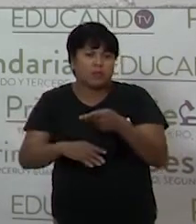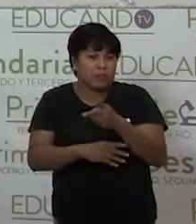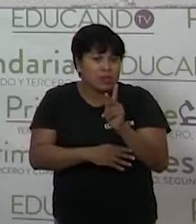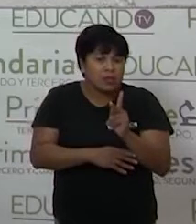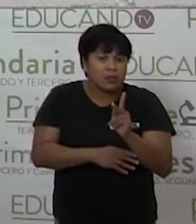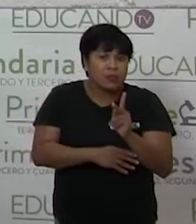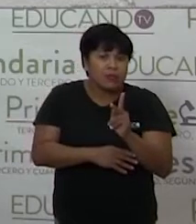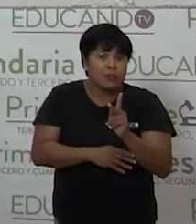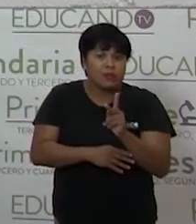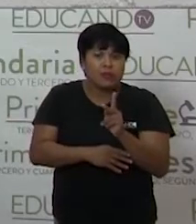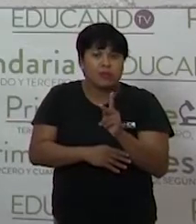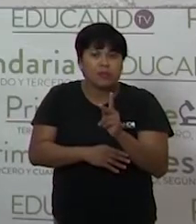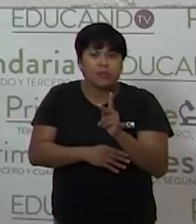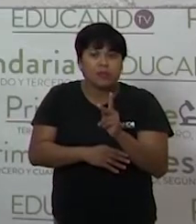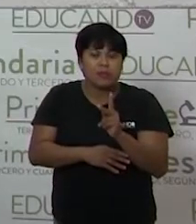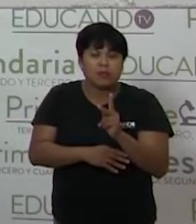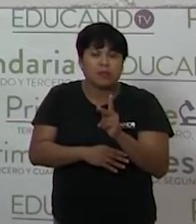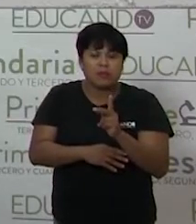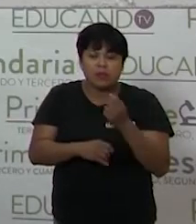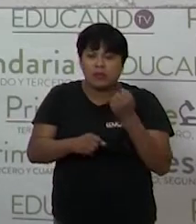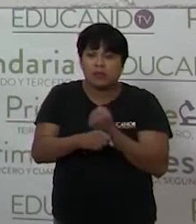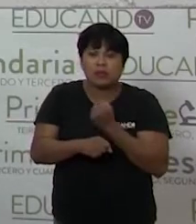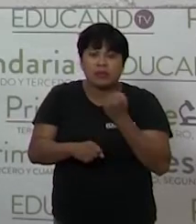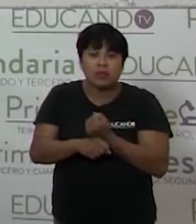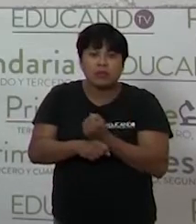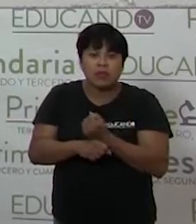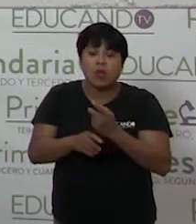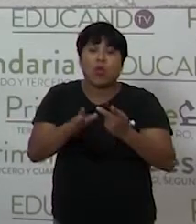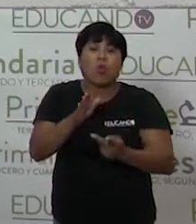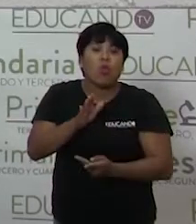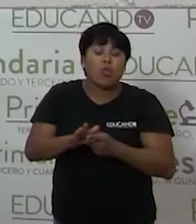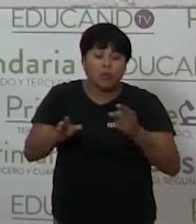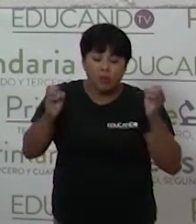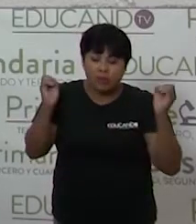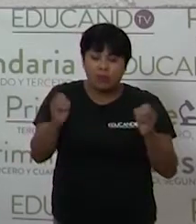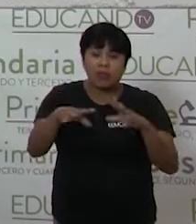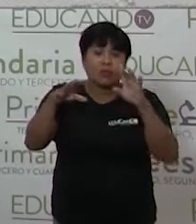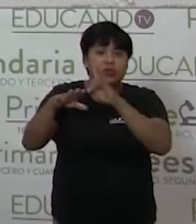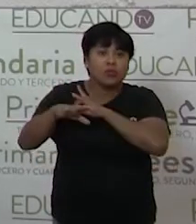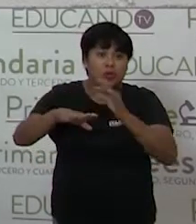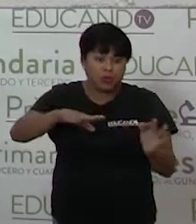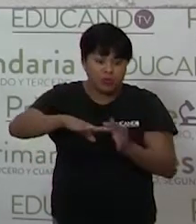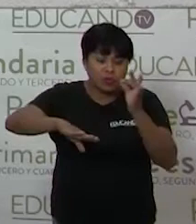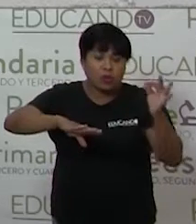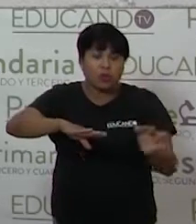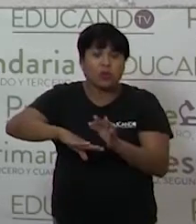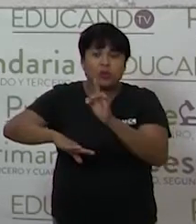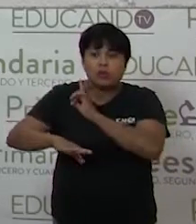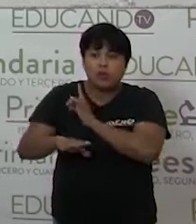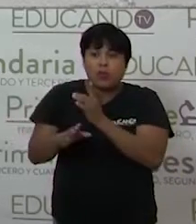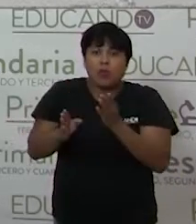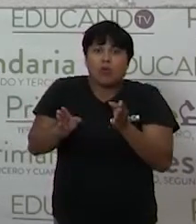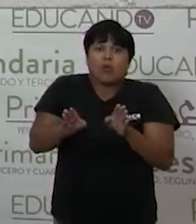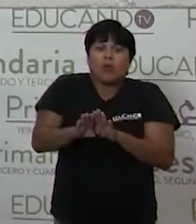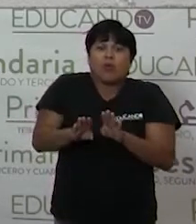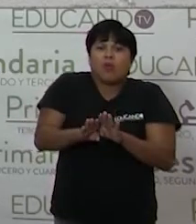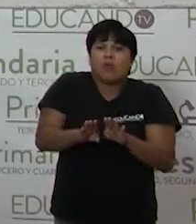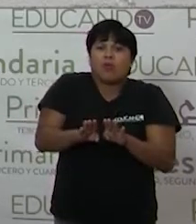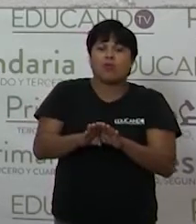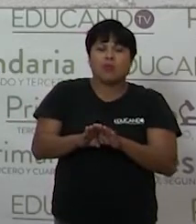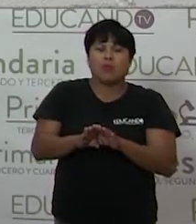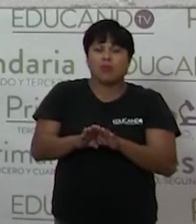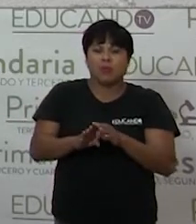nuevo los zapatos volvieron a hacerse de forma milagrosa